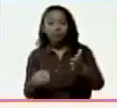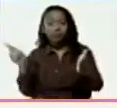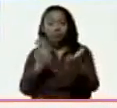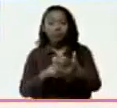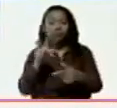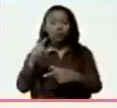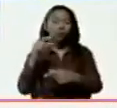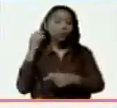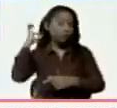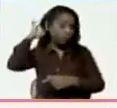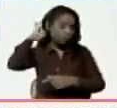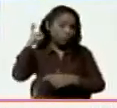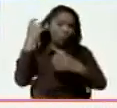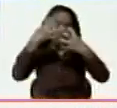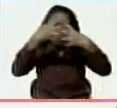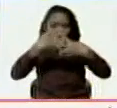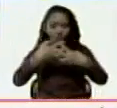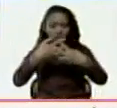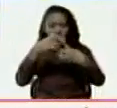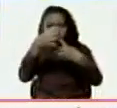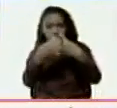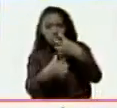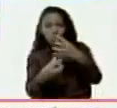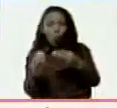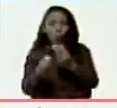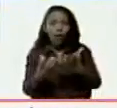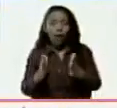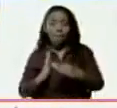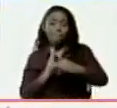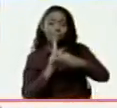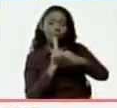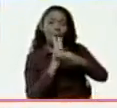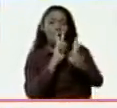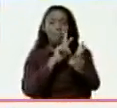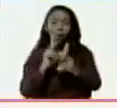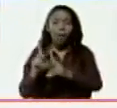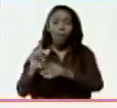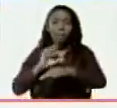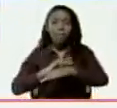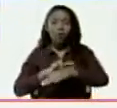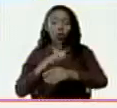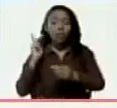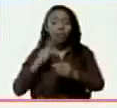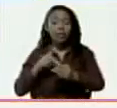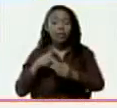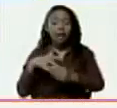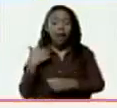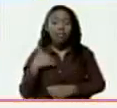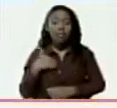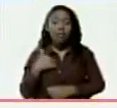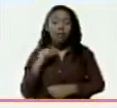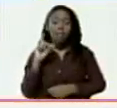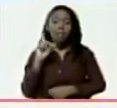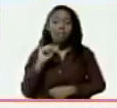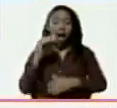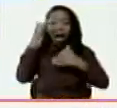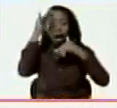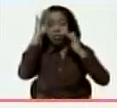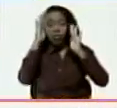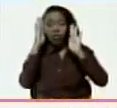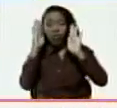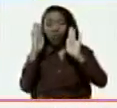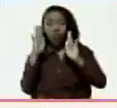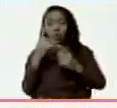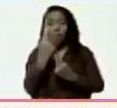su médula ósea sabemos lo que ha significado la paralización de programas médicos de pedevesa argentinas también para atención de pacientes